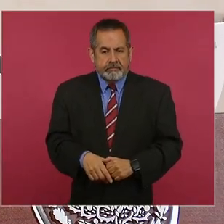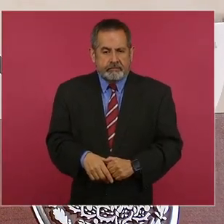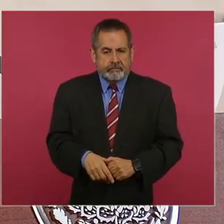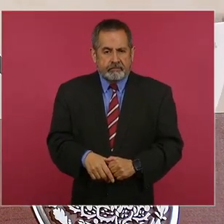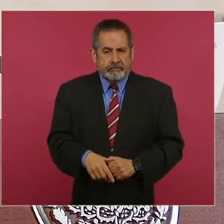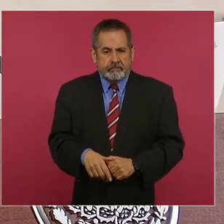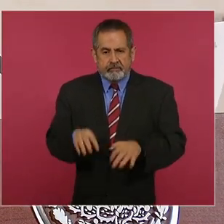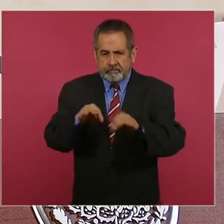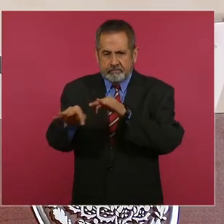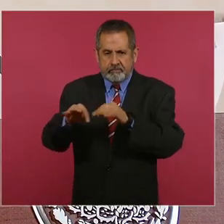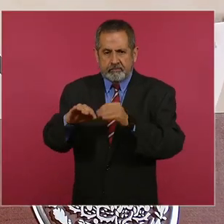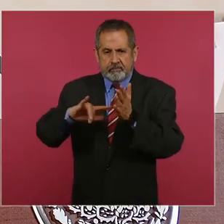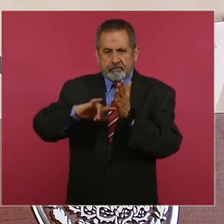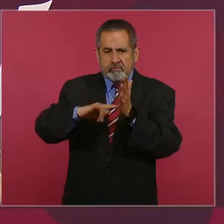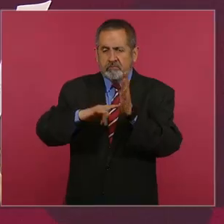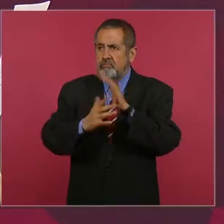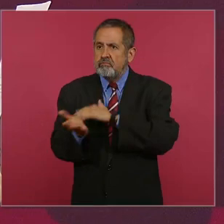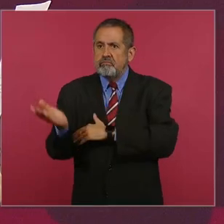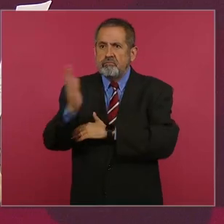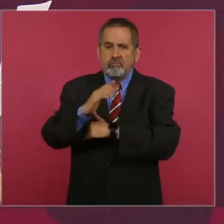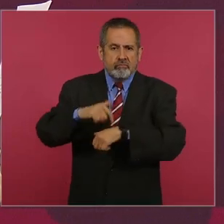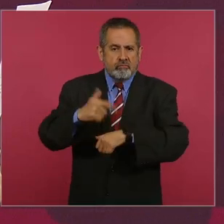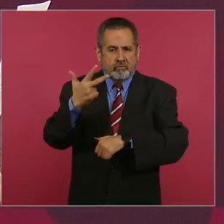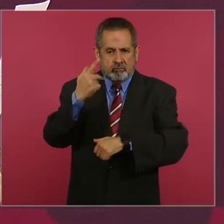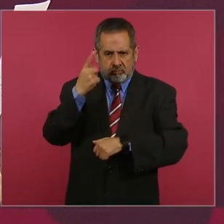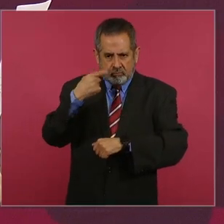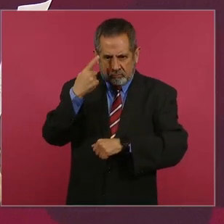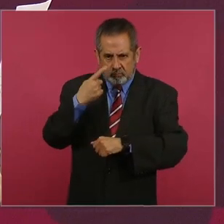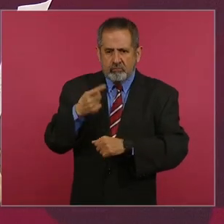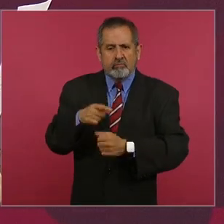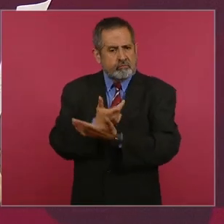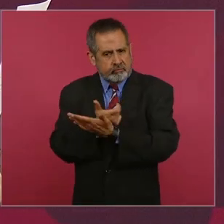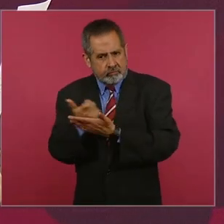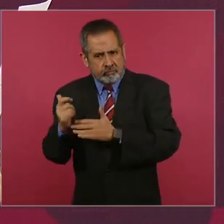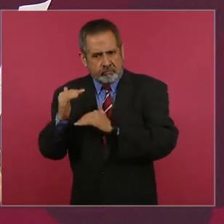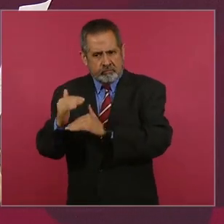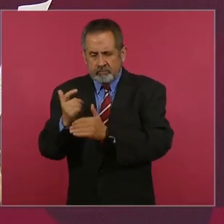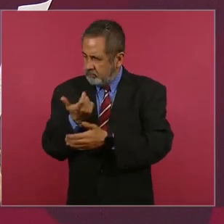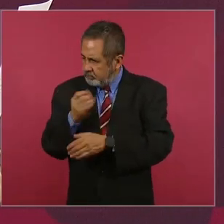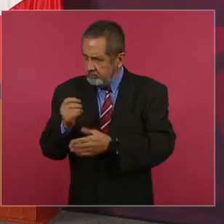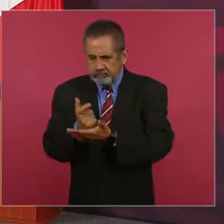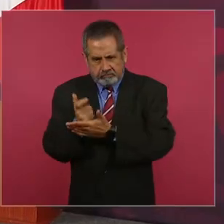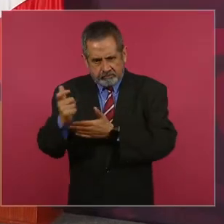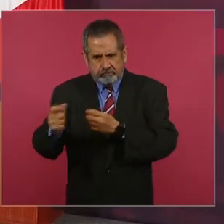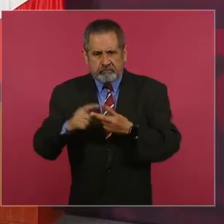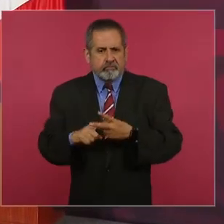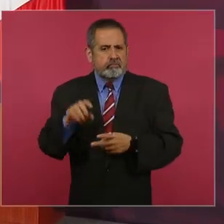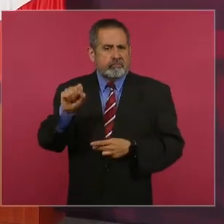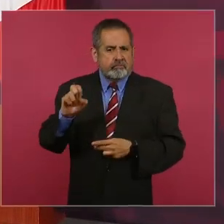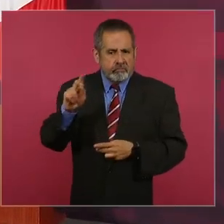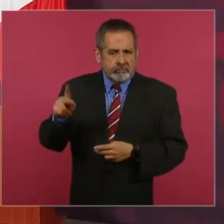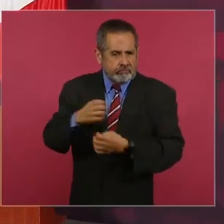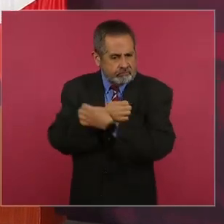jornadas laborales de ocho horas salario mínimo la educación pública